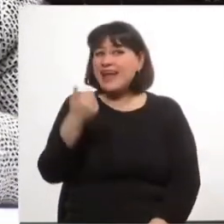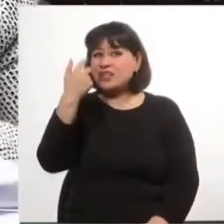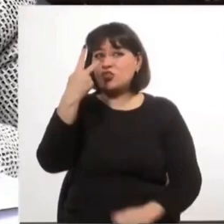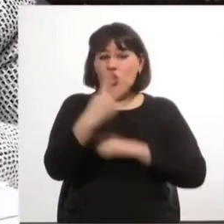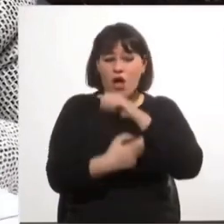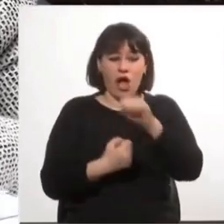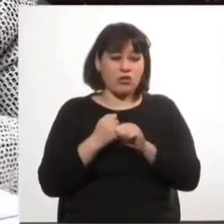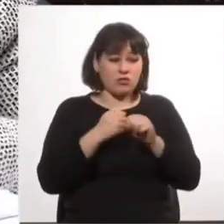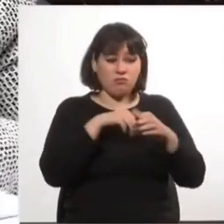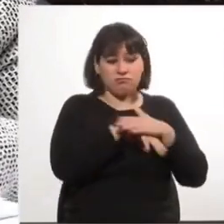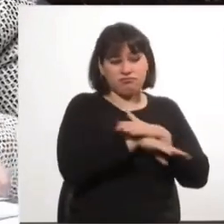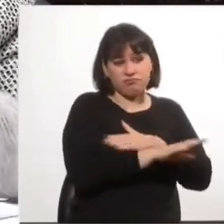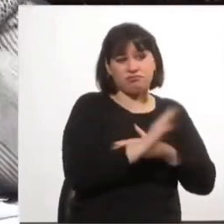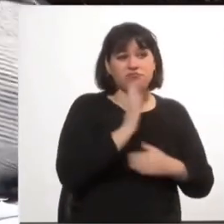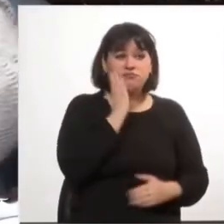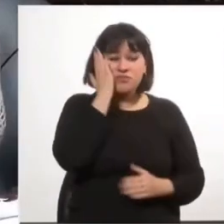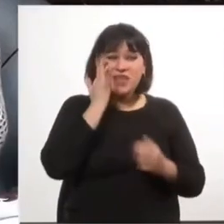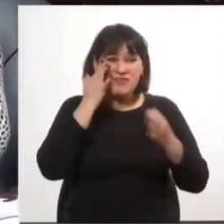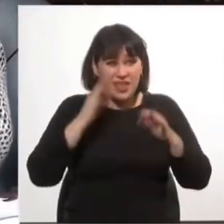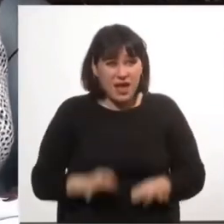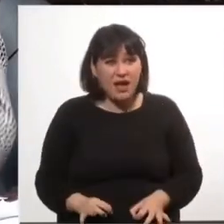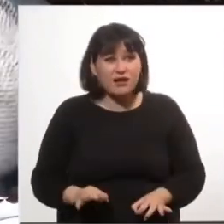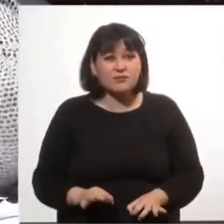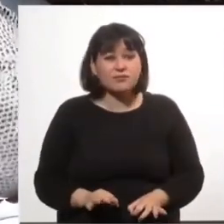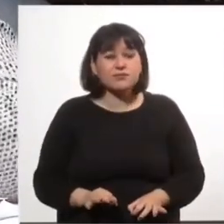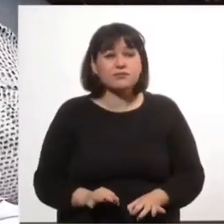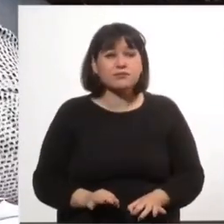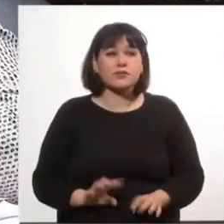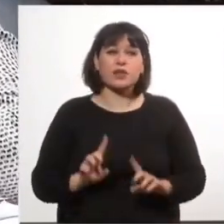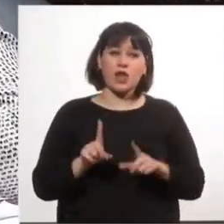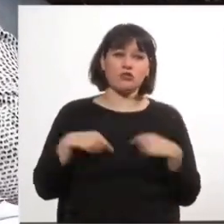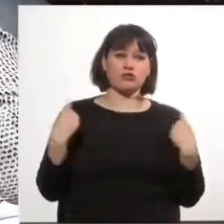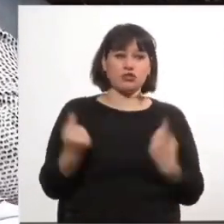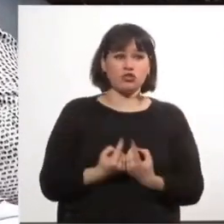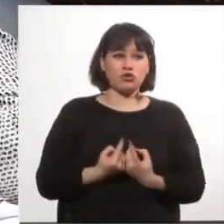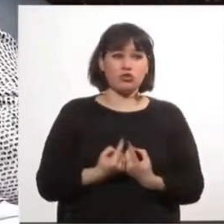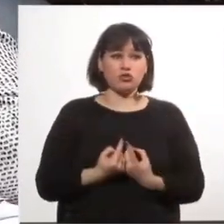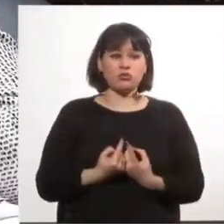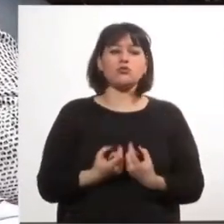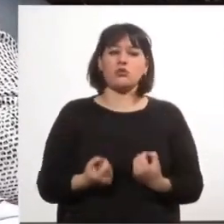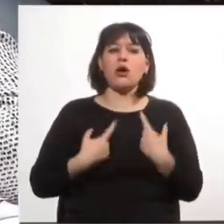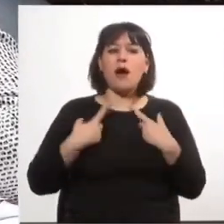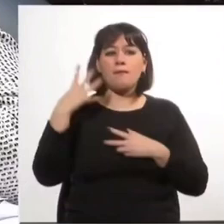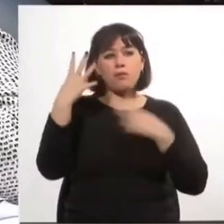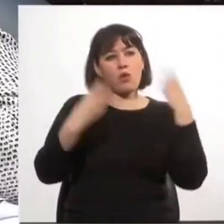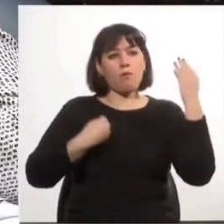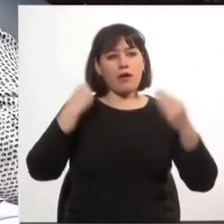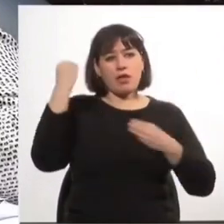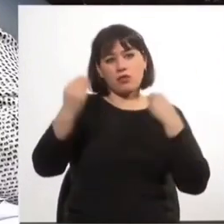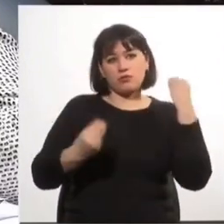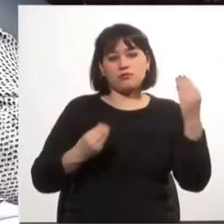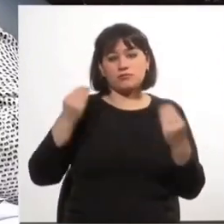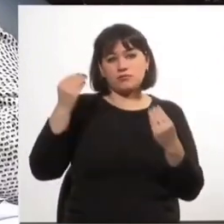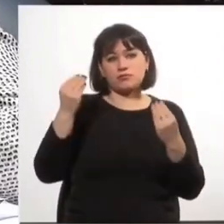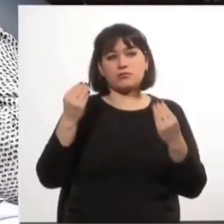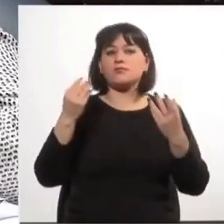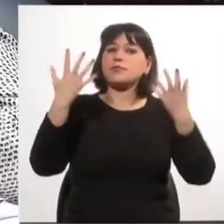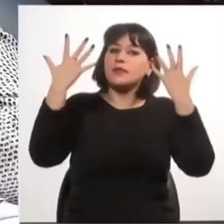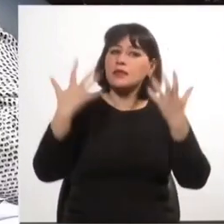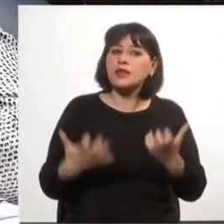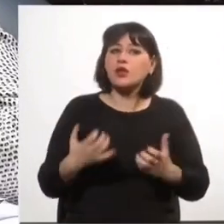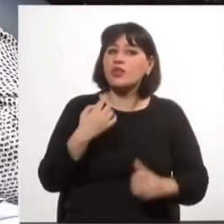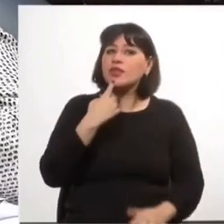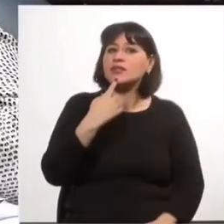2 años archivado. La verdad que a nosotros nos ha preocupado mucho y quiero